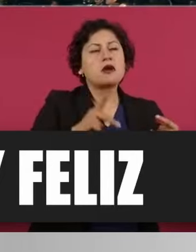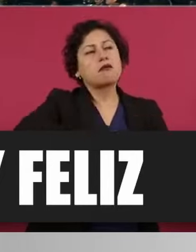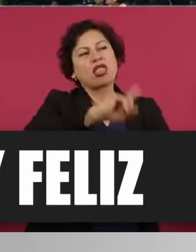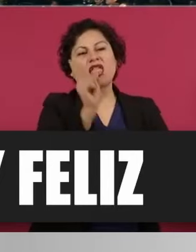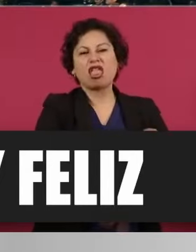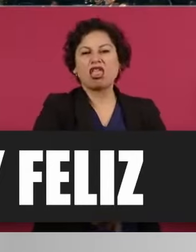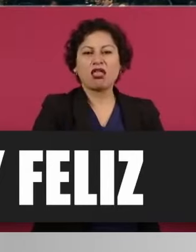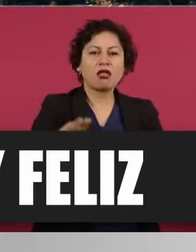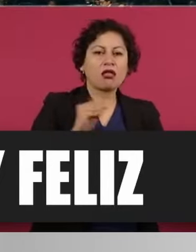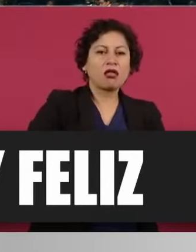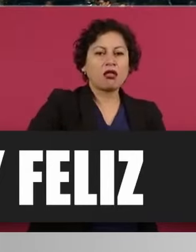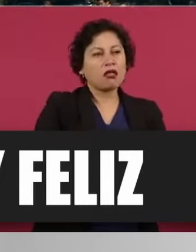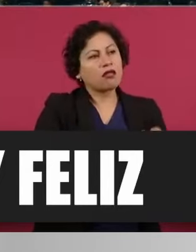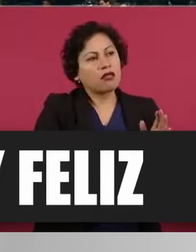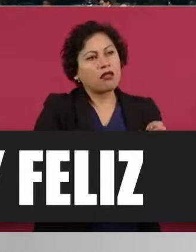mal hechos,